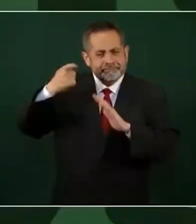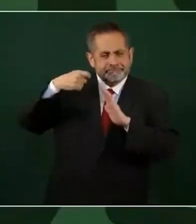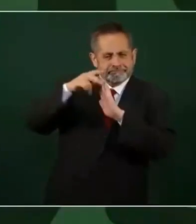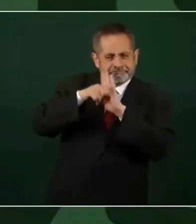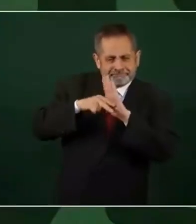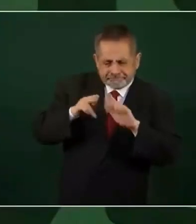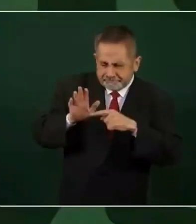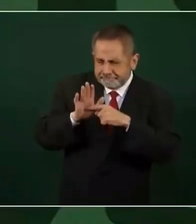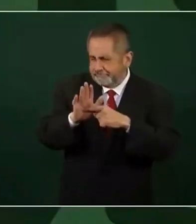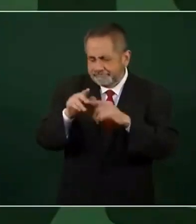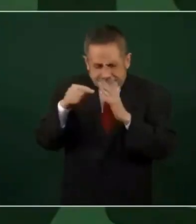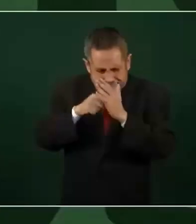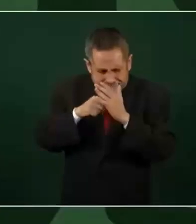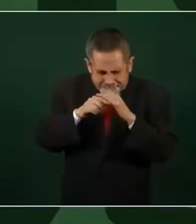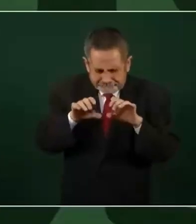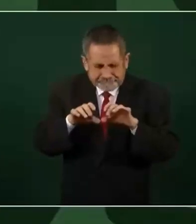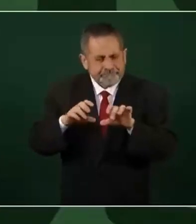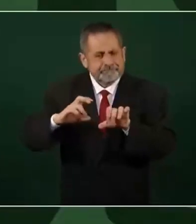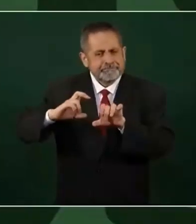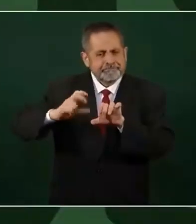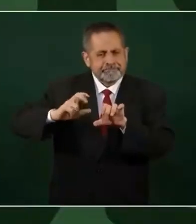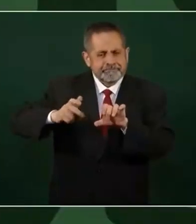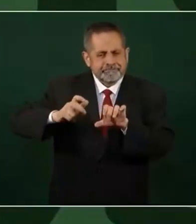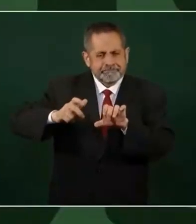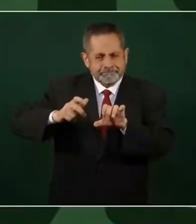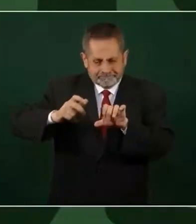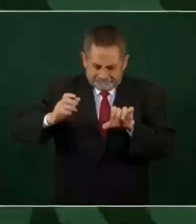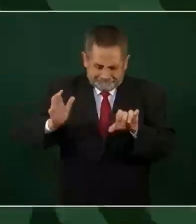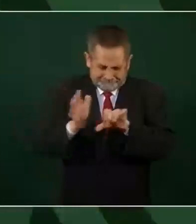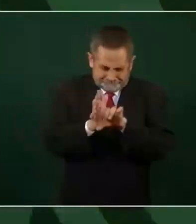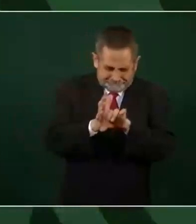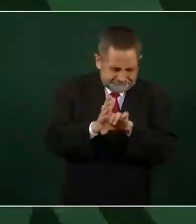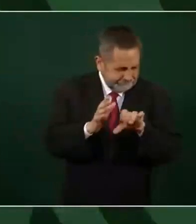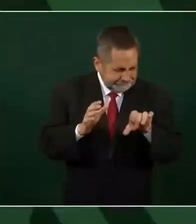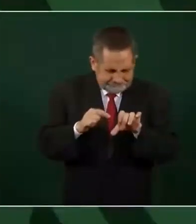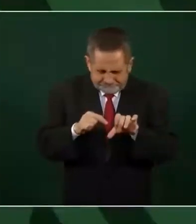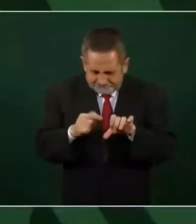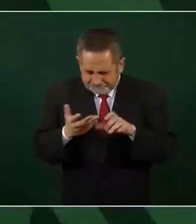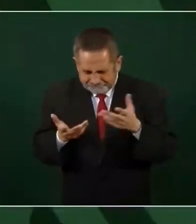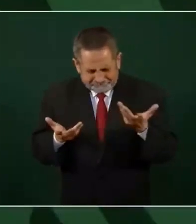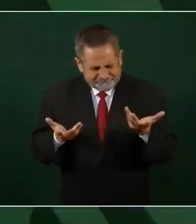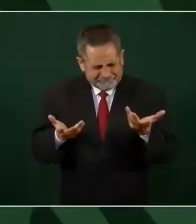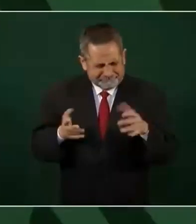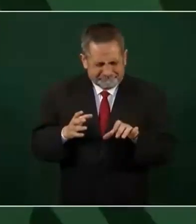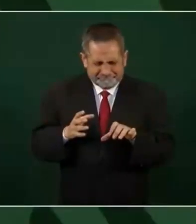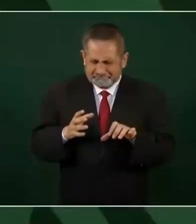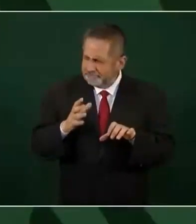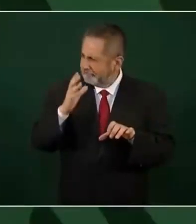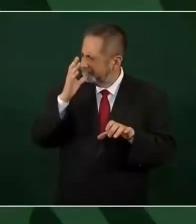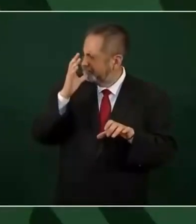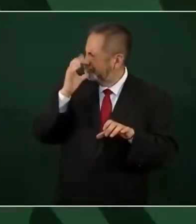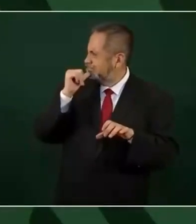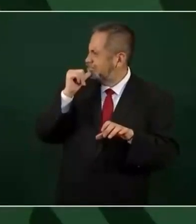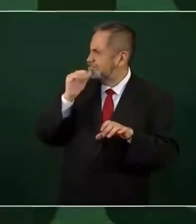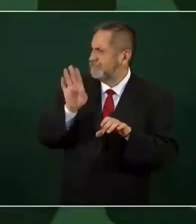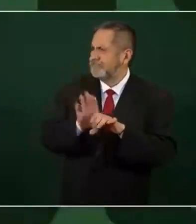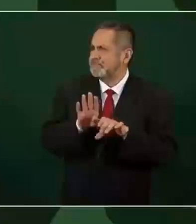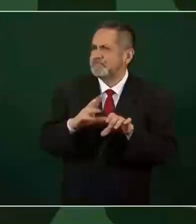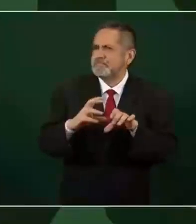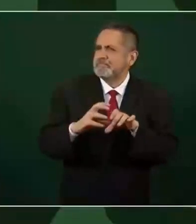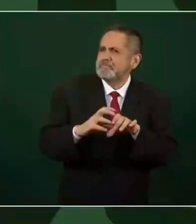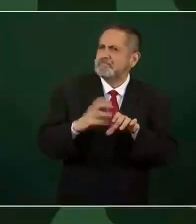videos donde se veía algunos pernos que no había manera de que se pudieran